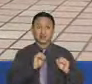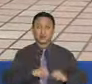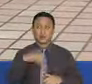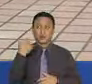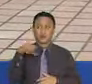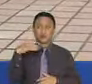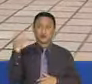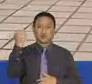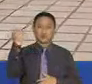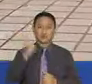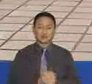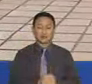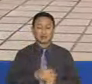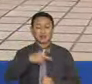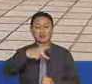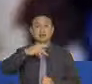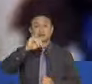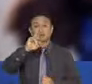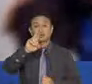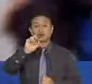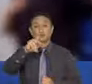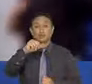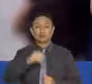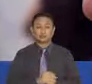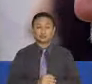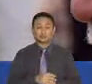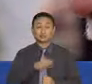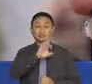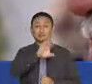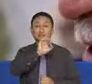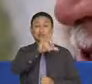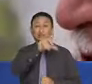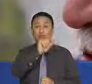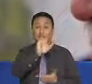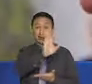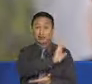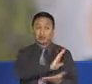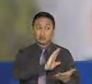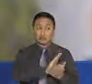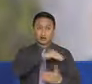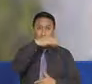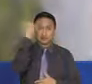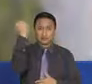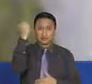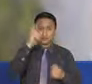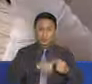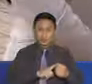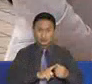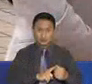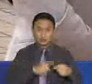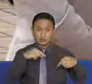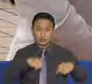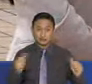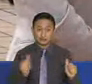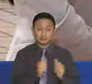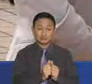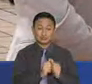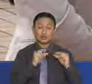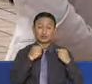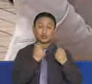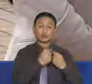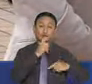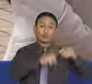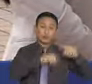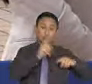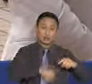completamente lúcido cuenta que fue en la tola uno de los barrios más tradicionales de Quito donde junto a su grupo de